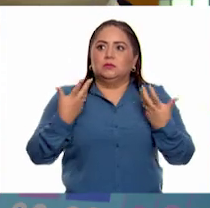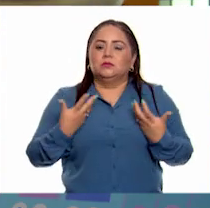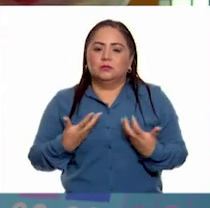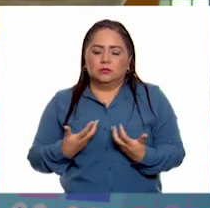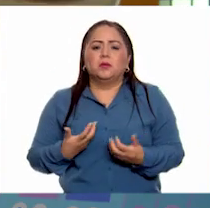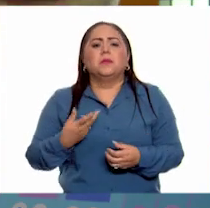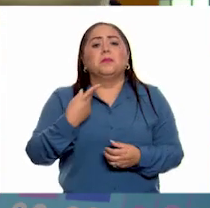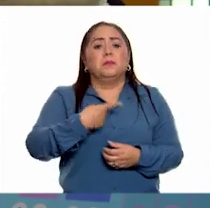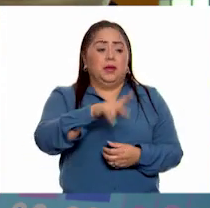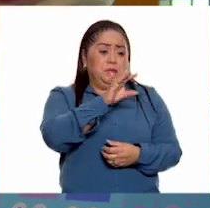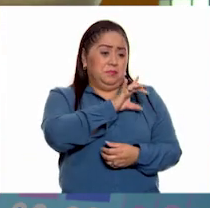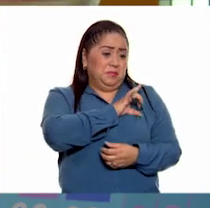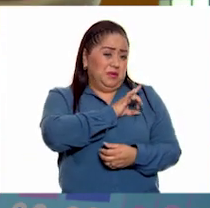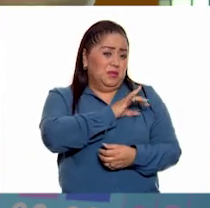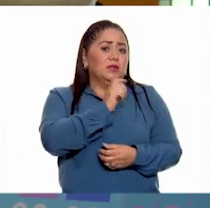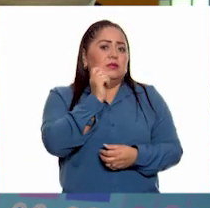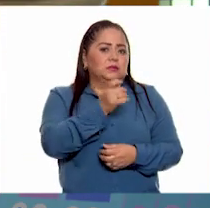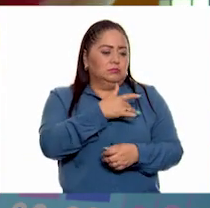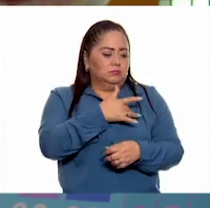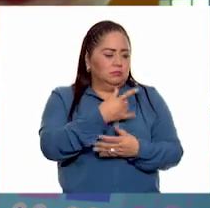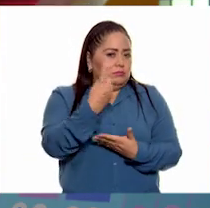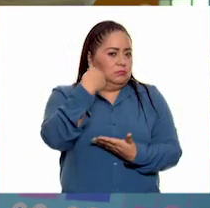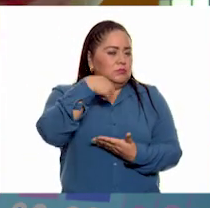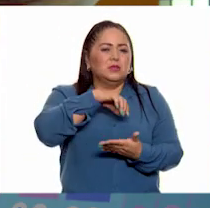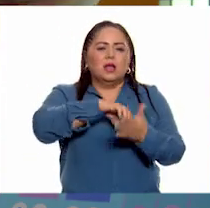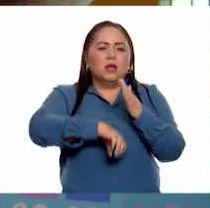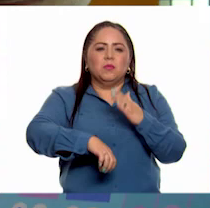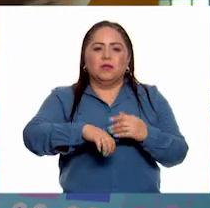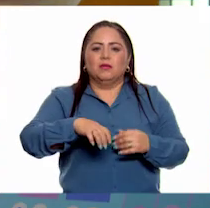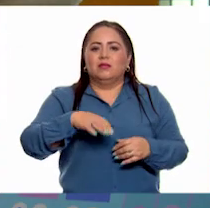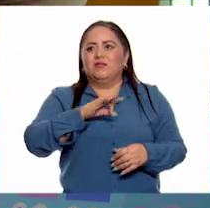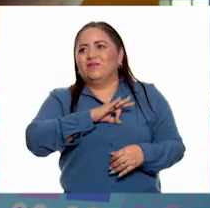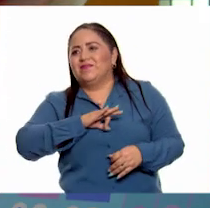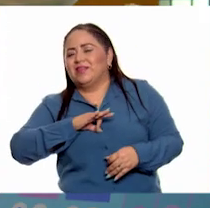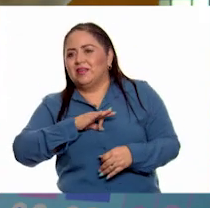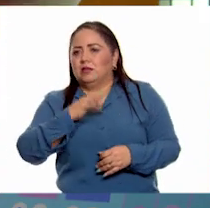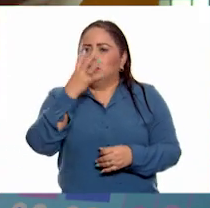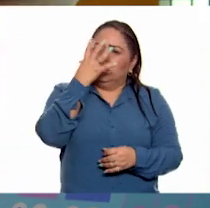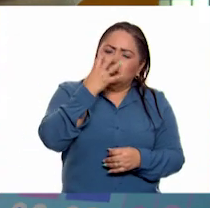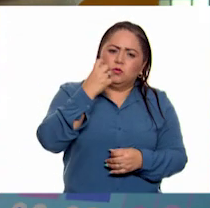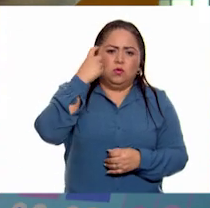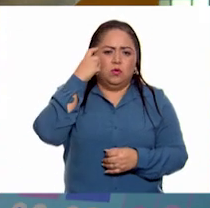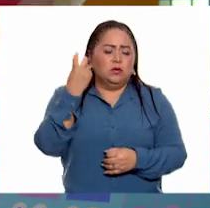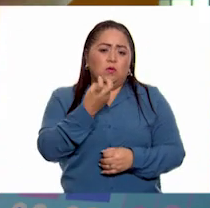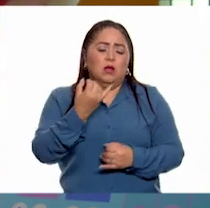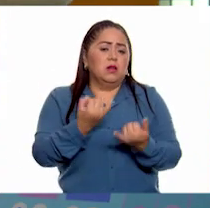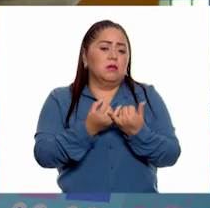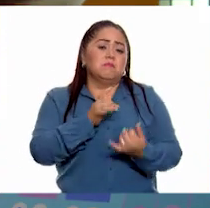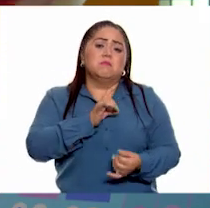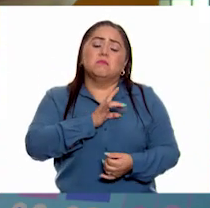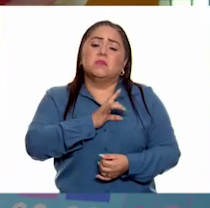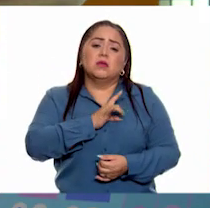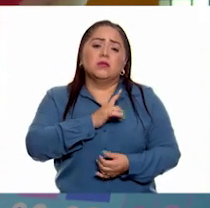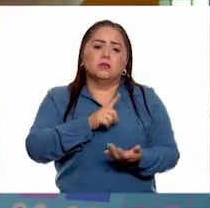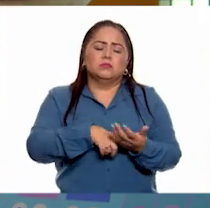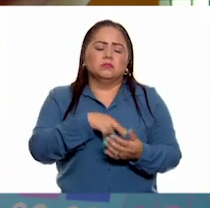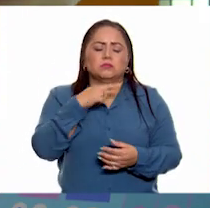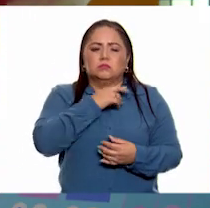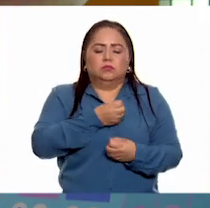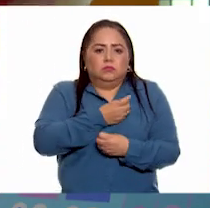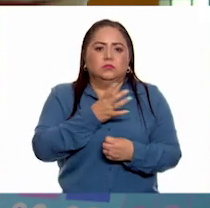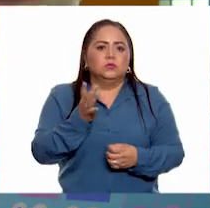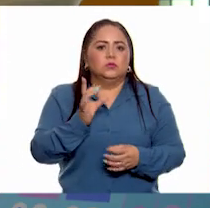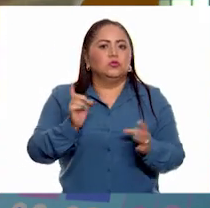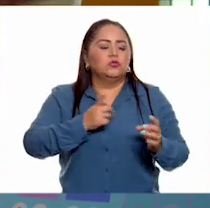asustados. Pero el miedo en sí es una emoción, como por ejemplo cuando estamos felices, tristes o enojados. Ajá. El miedo es una reacción ante